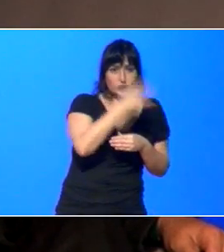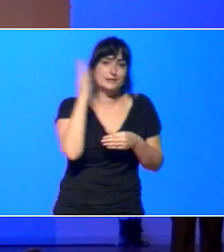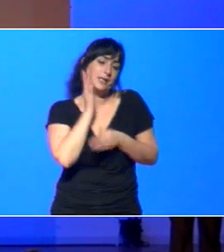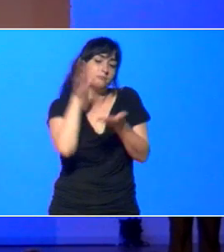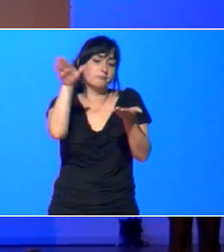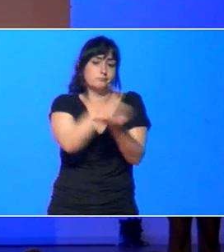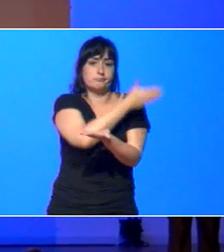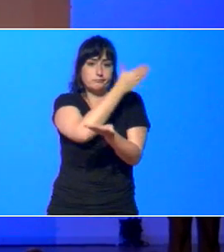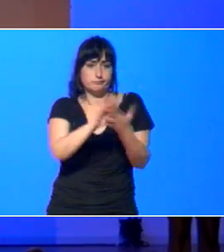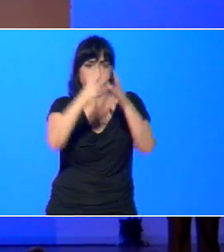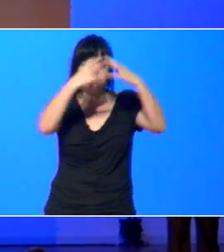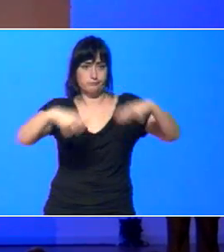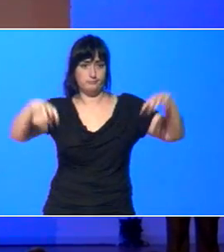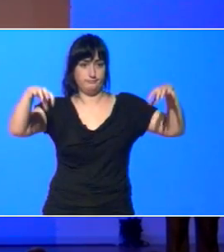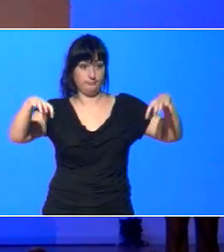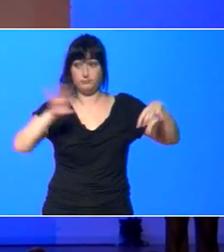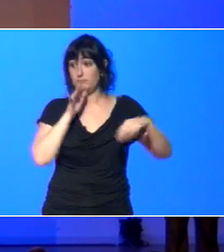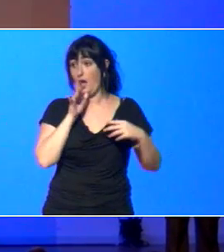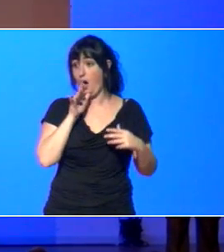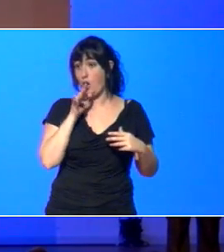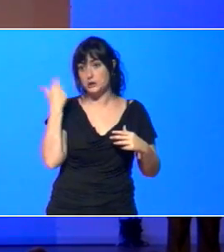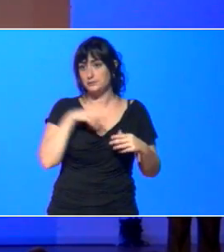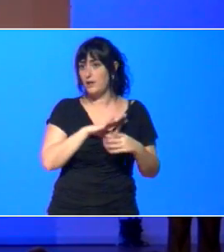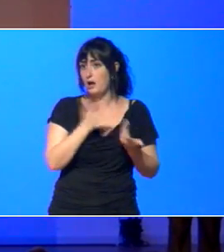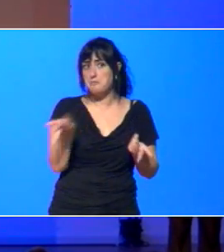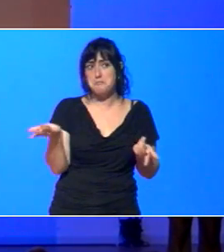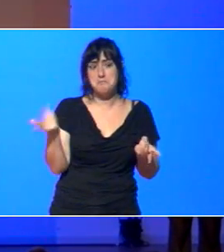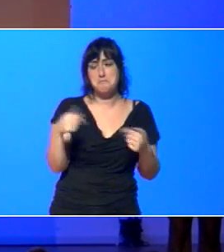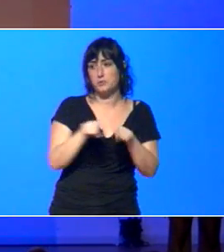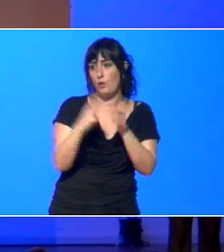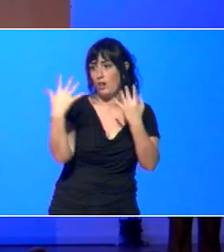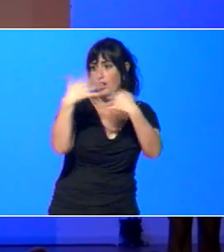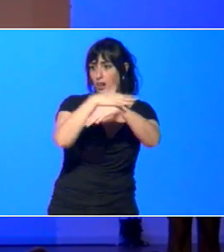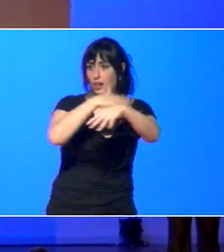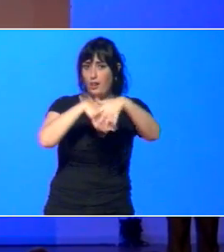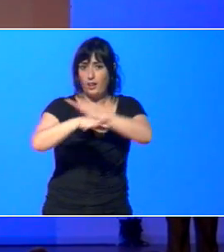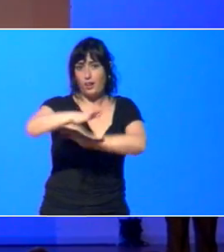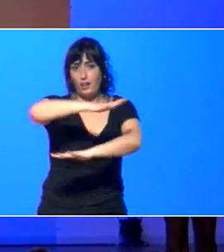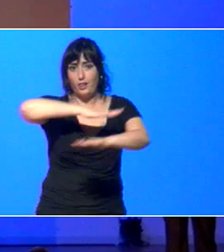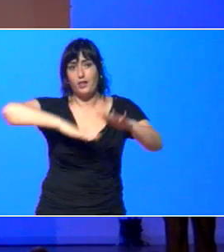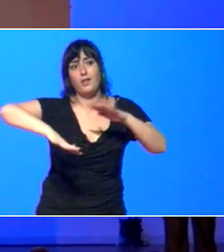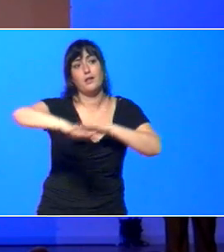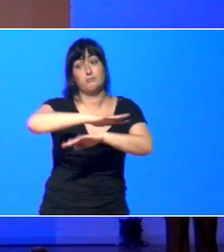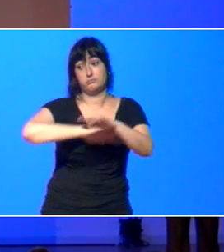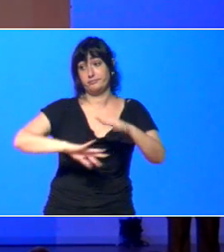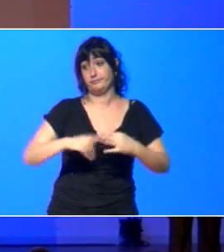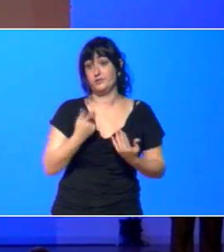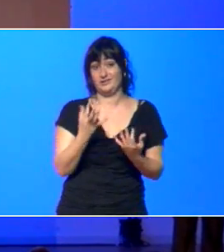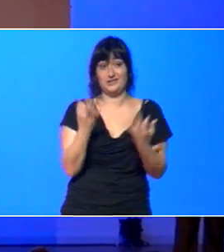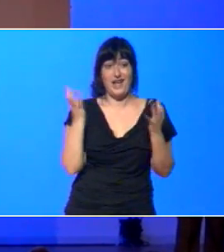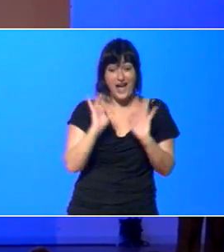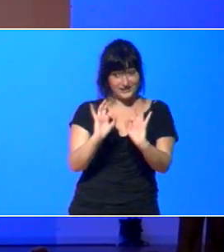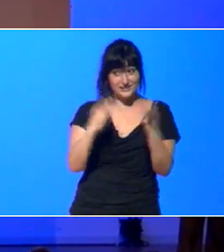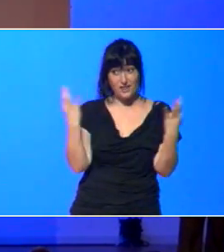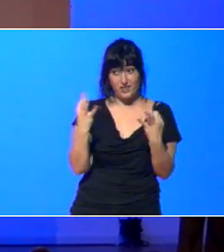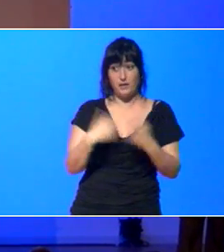Hoy en día ya son gotas en el océano. Hagamos que esto sea así también. Es decir, que los niños con